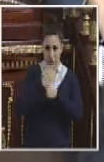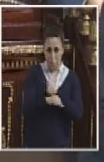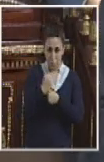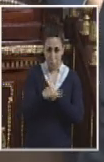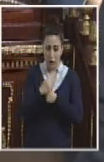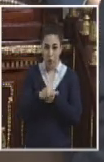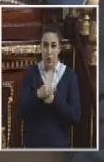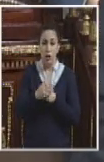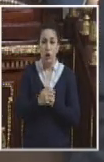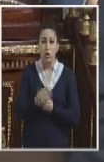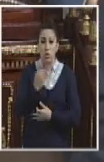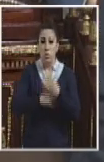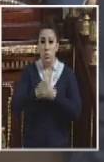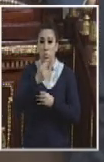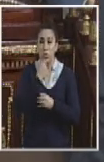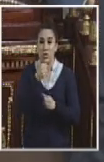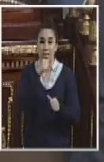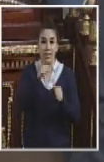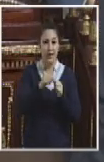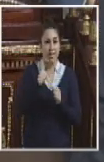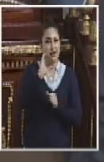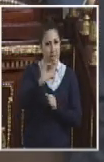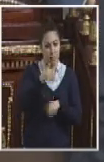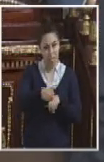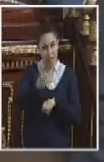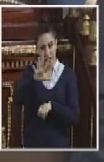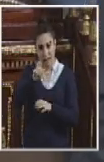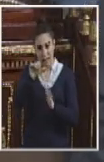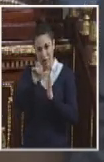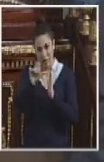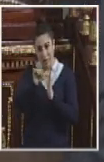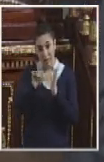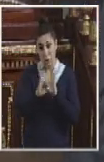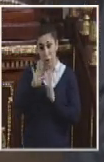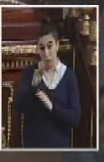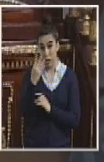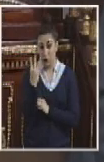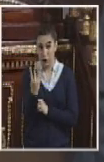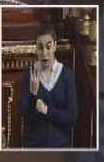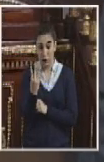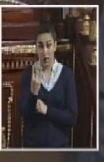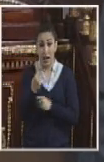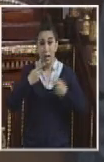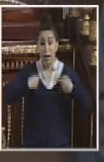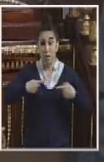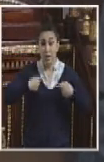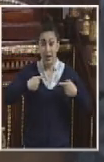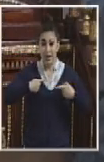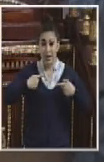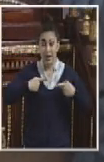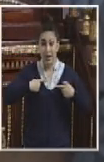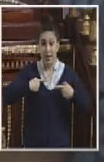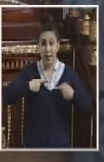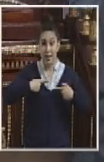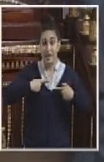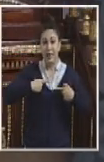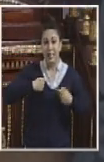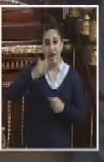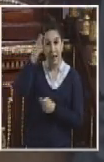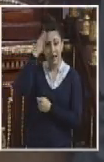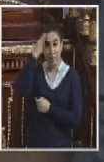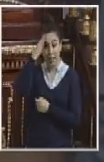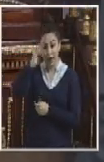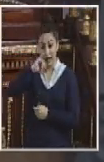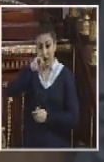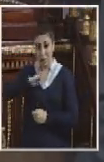lo dispuesto en el inciso E del numeral 5 del apartado A del artículo 44, la persona titular de la jefatura de